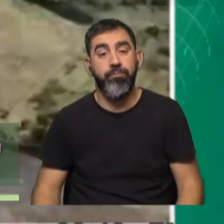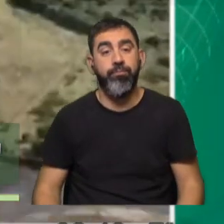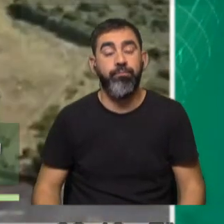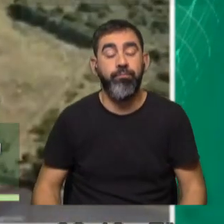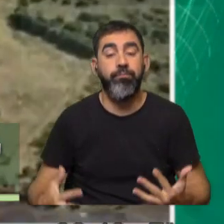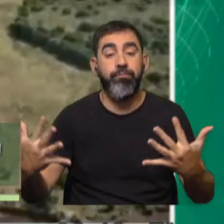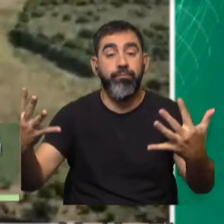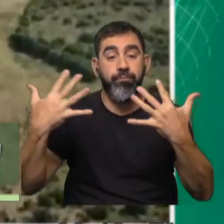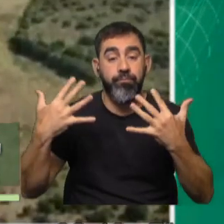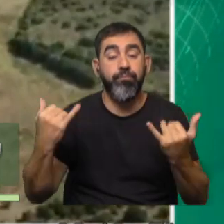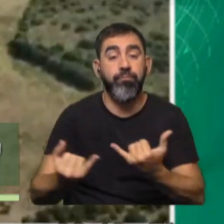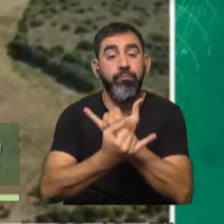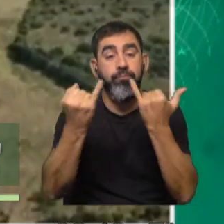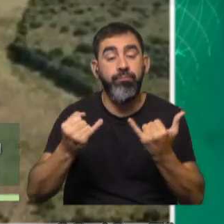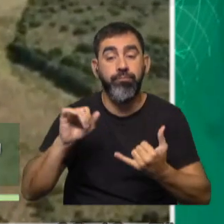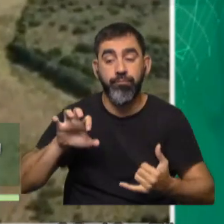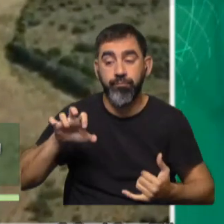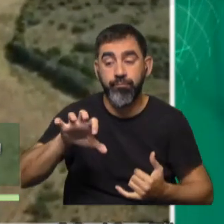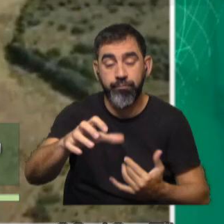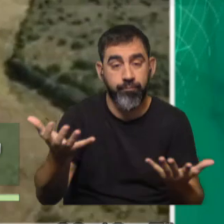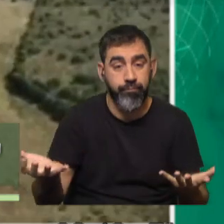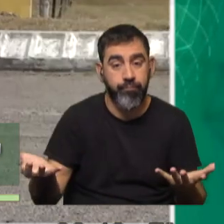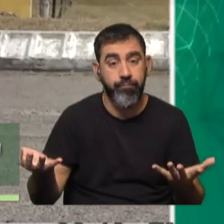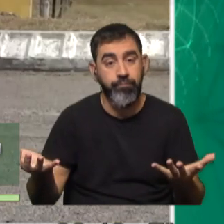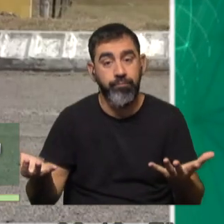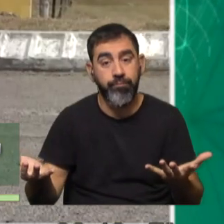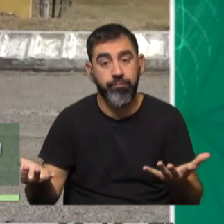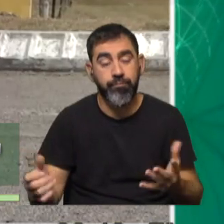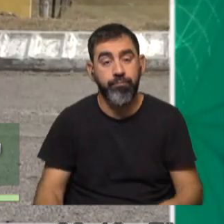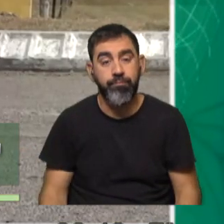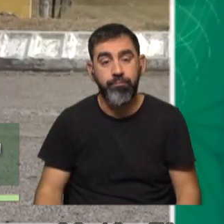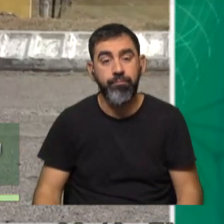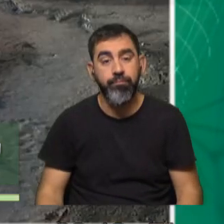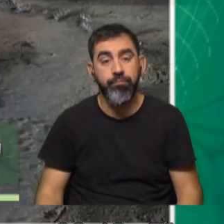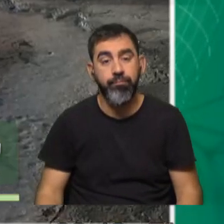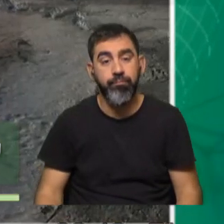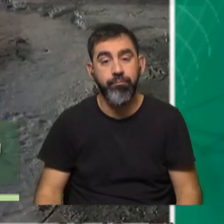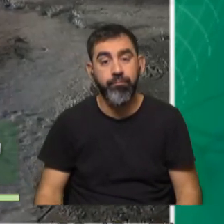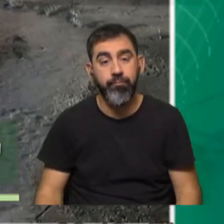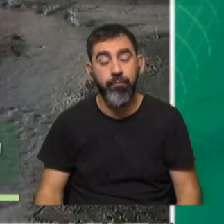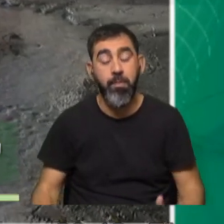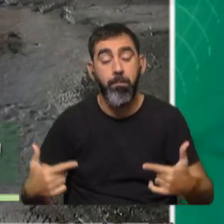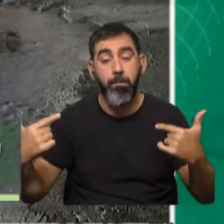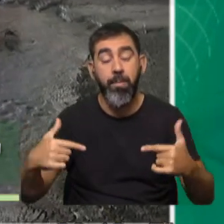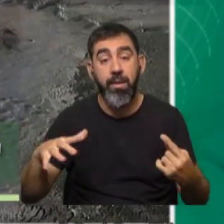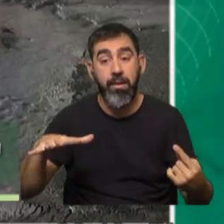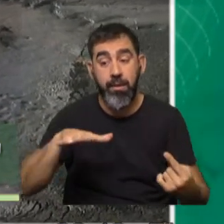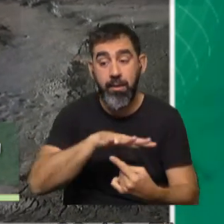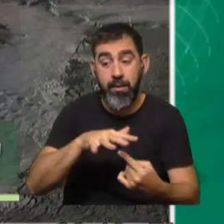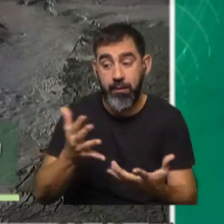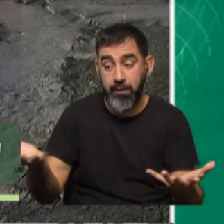días de calor tenemos episodio de cianobacteria y la lógica del actual Ministerio del